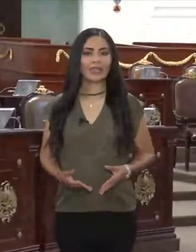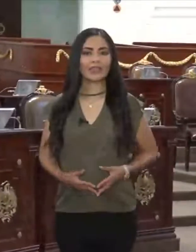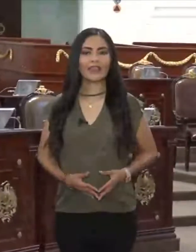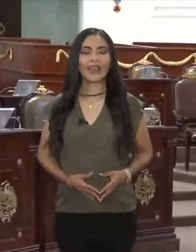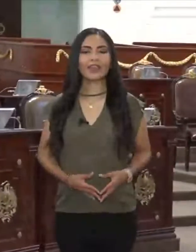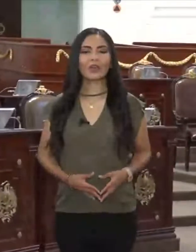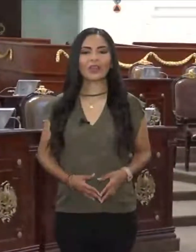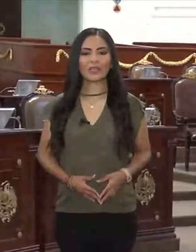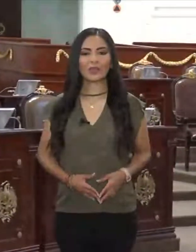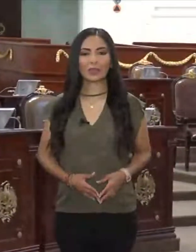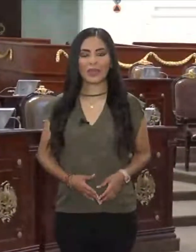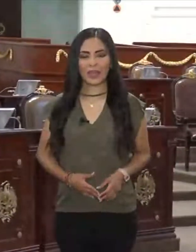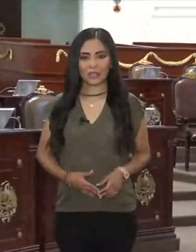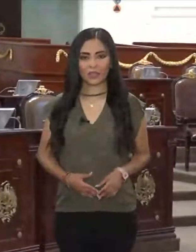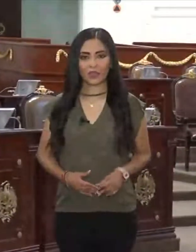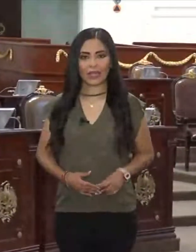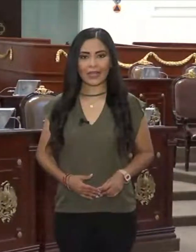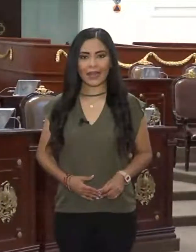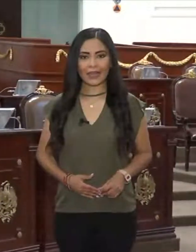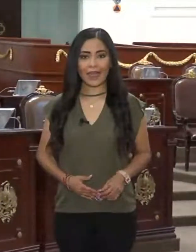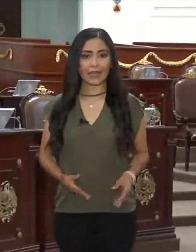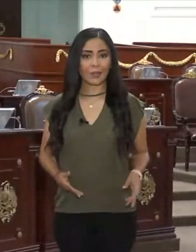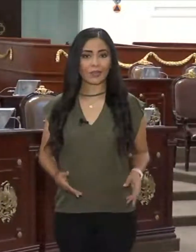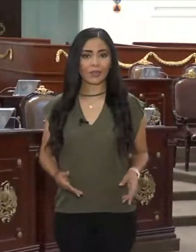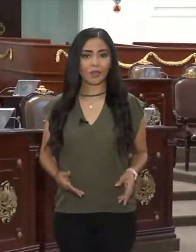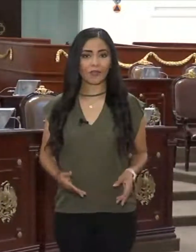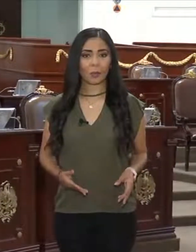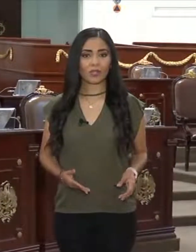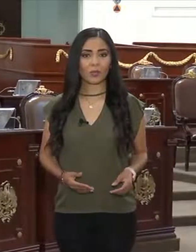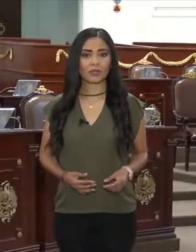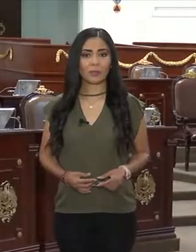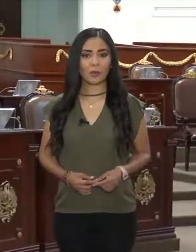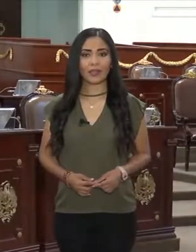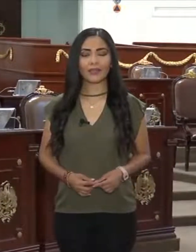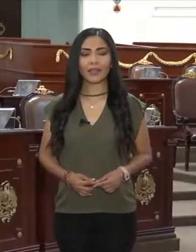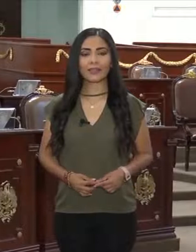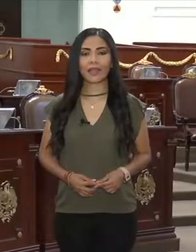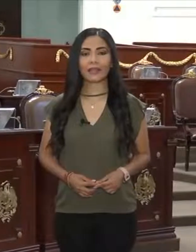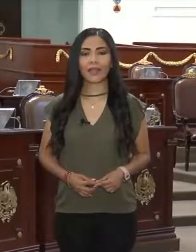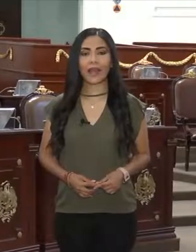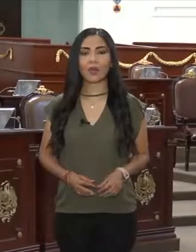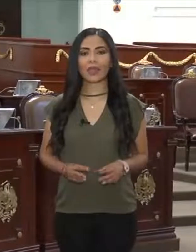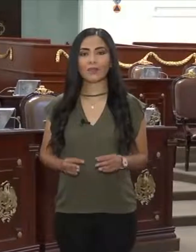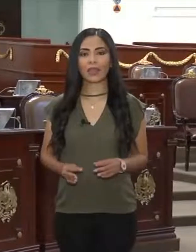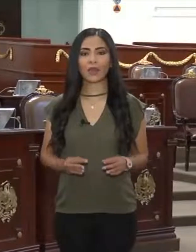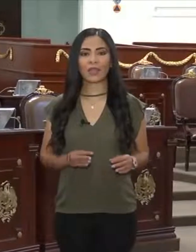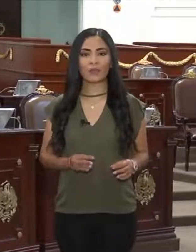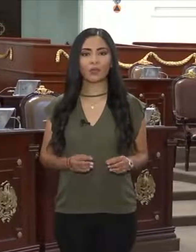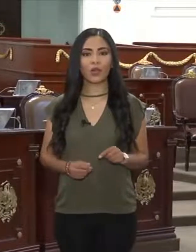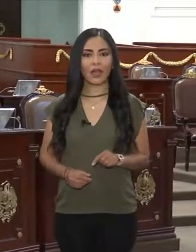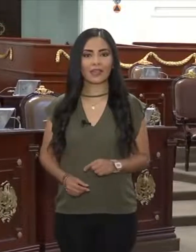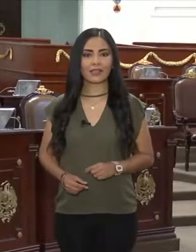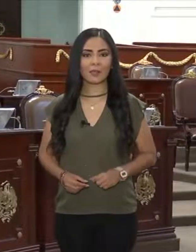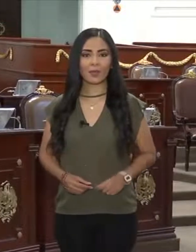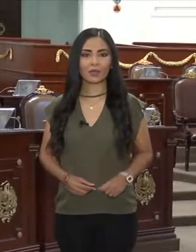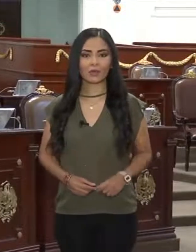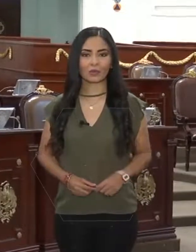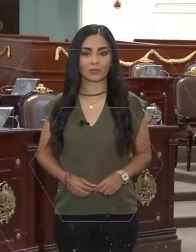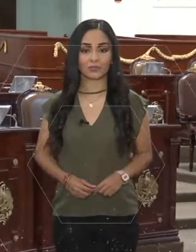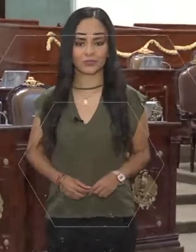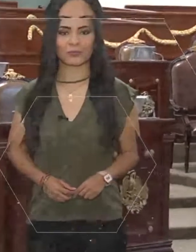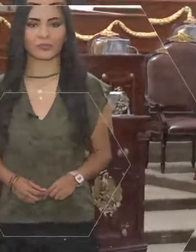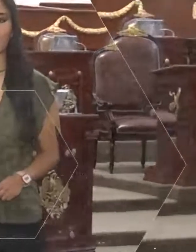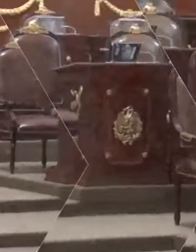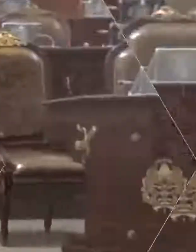Qué bueno que sigue en congreso TV yo soy feliz carnaya y le presento la información más importante que se ha generado en México y el mundo hasta el